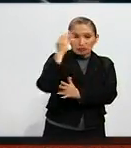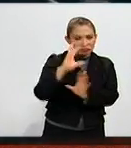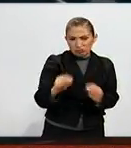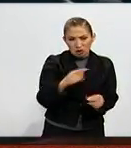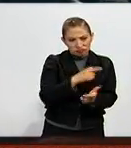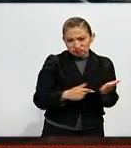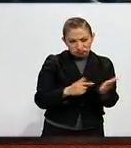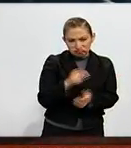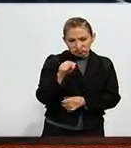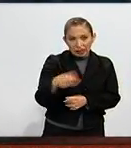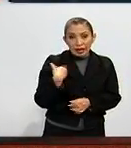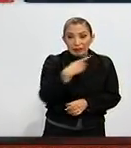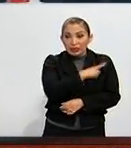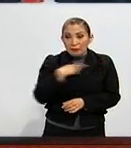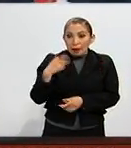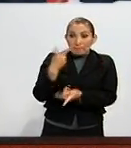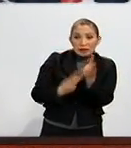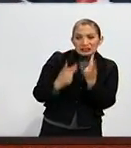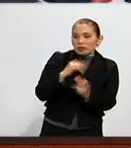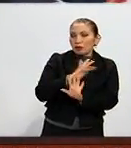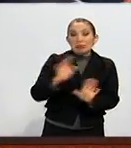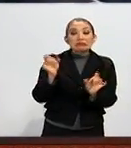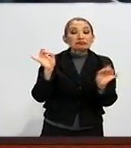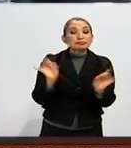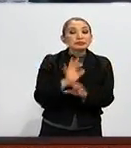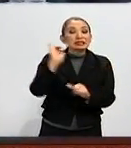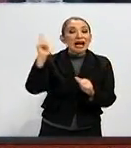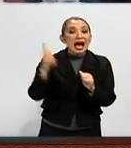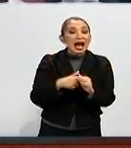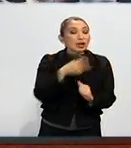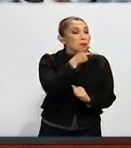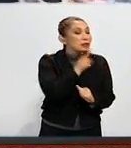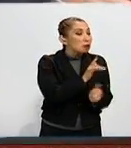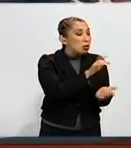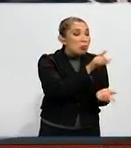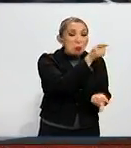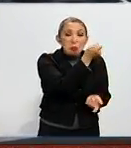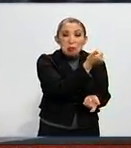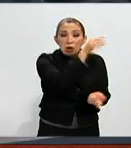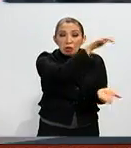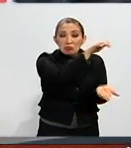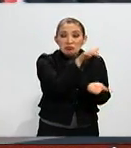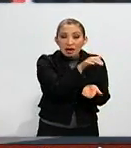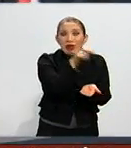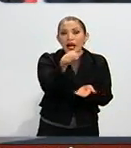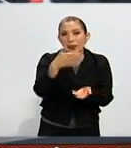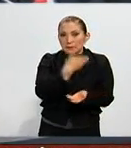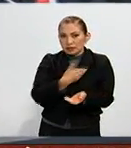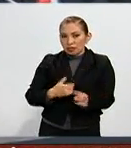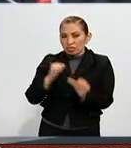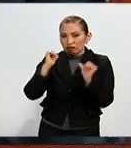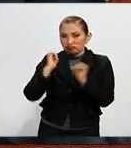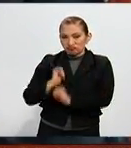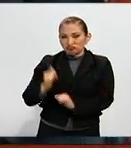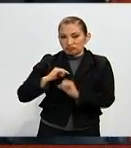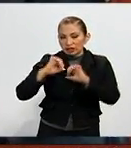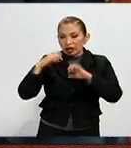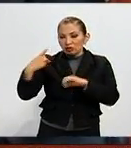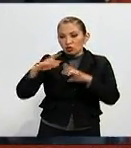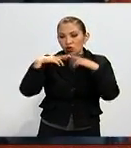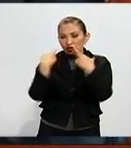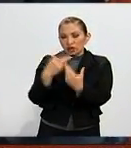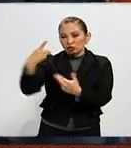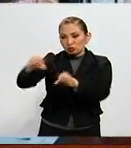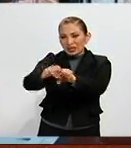no recurrir a mayor endeudamiento ante la previsión de menores ingresos petroleros. El presidente encabezó una reunión con su